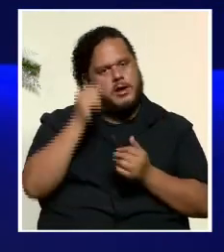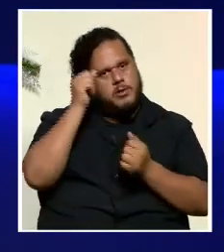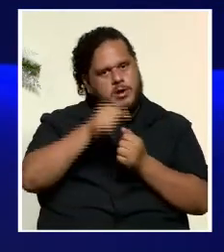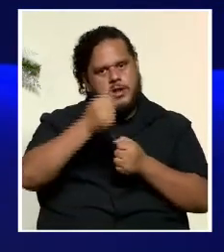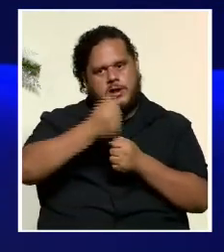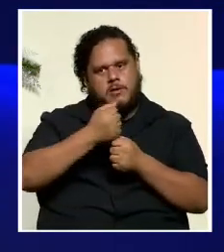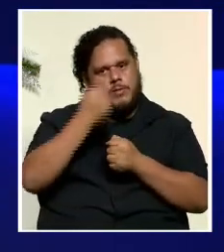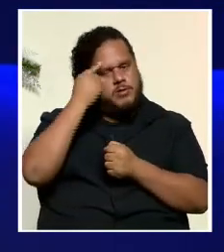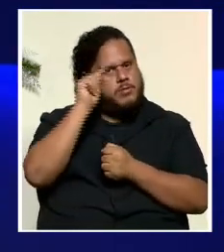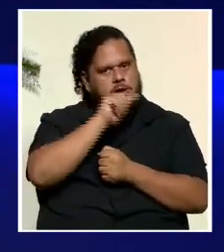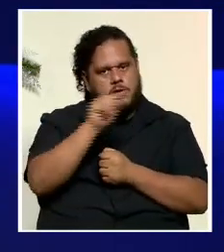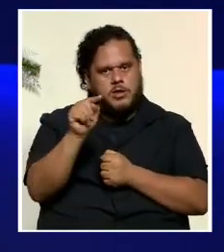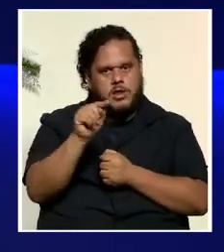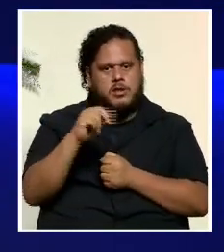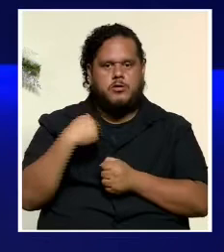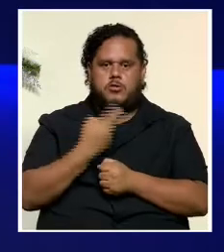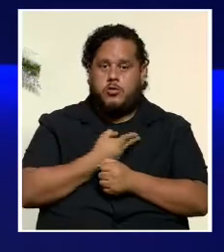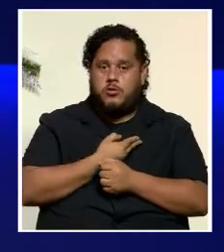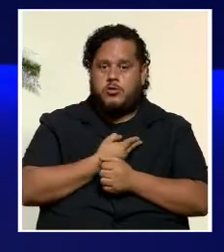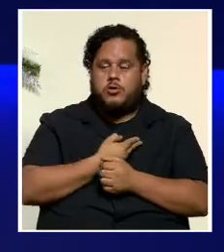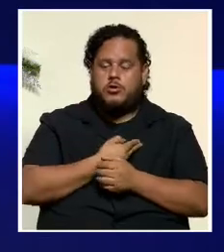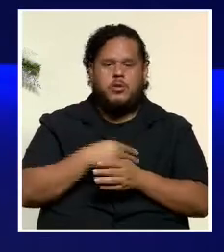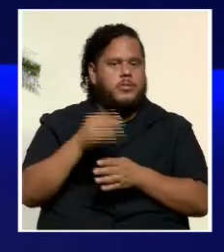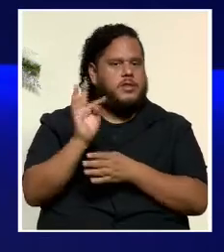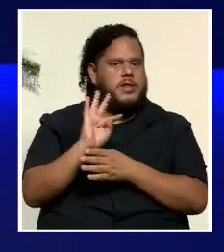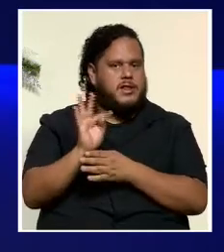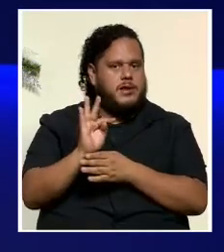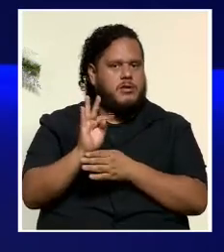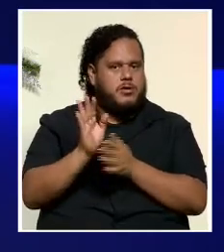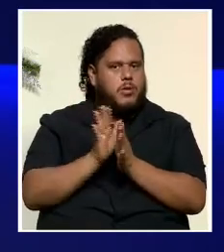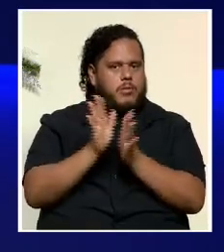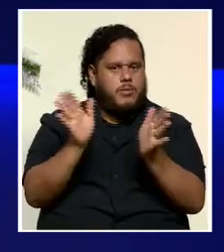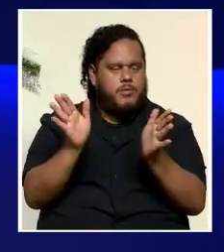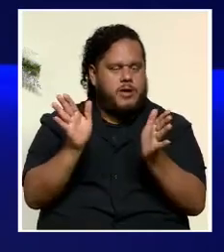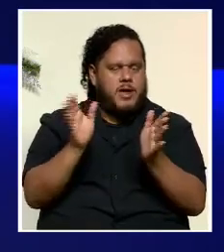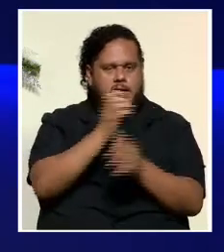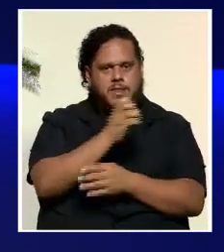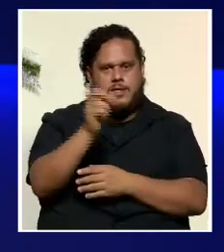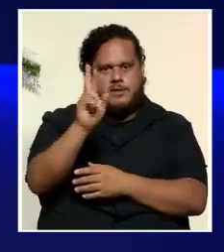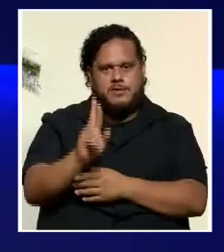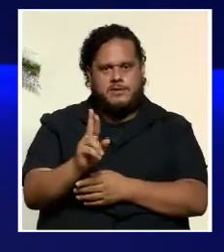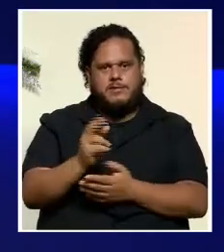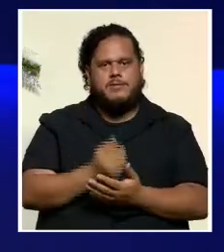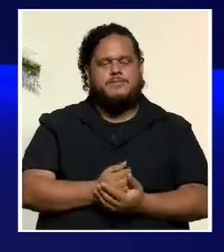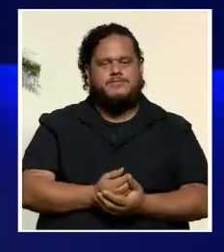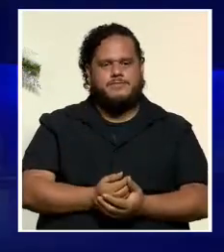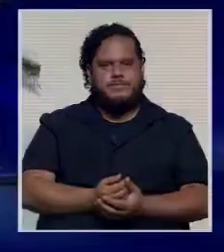para ustedes, somos la televisión pública de Costa Rica.